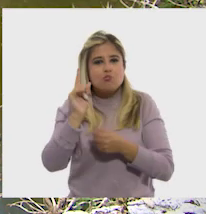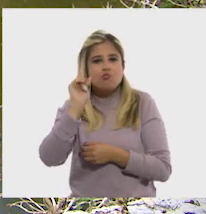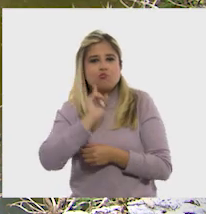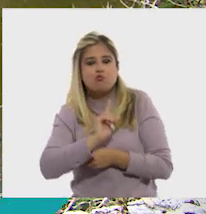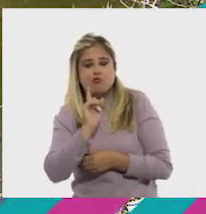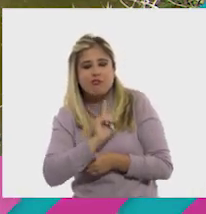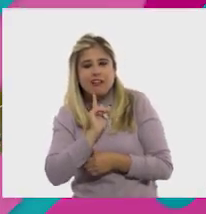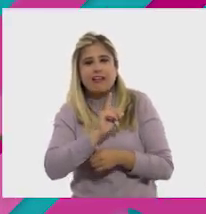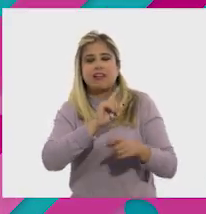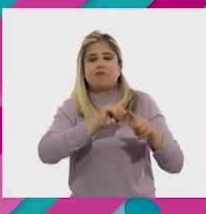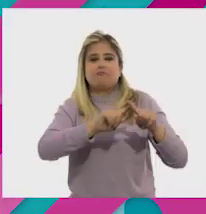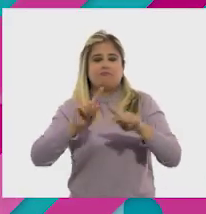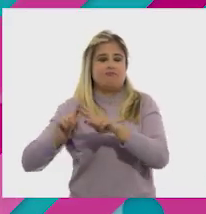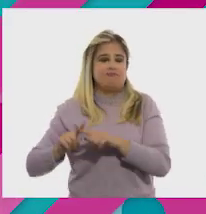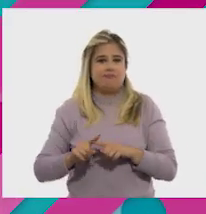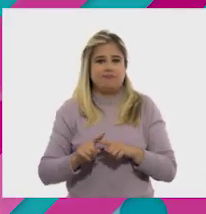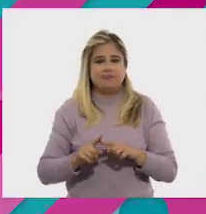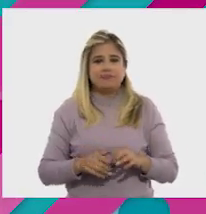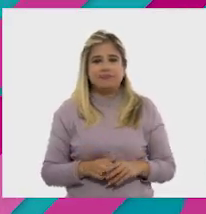alto rango.